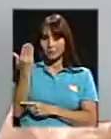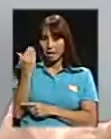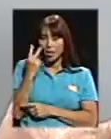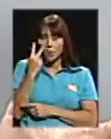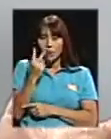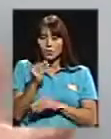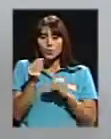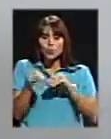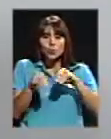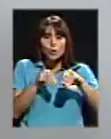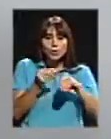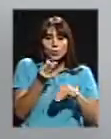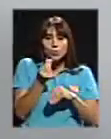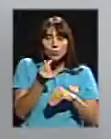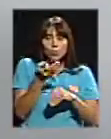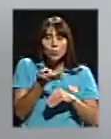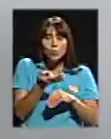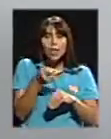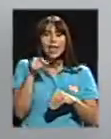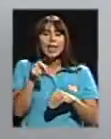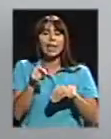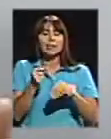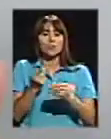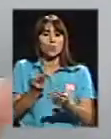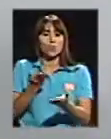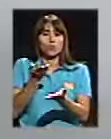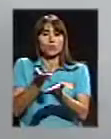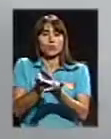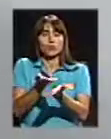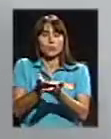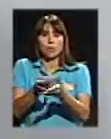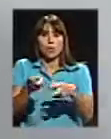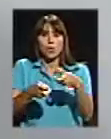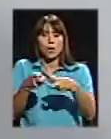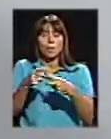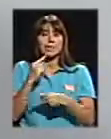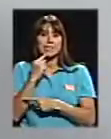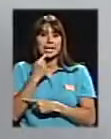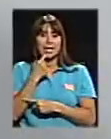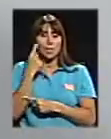un problema serio para una economía pequeña